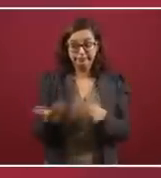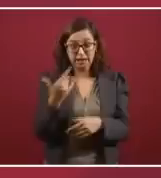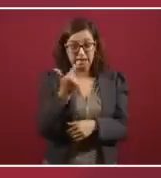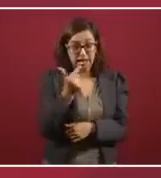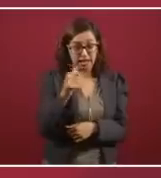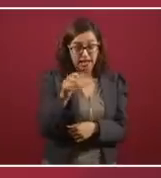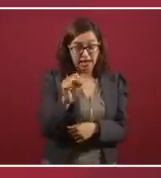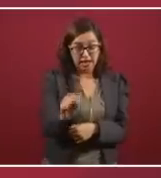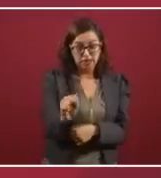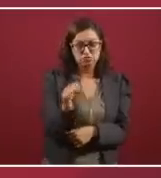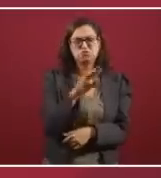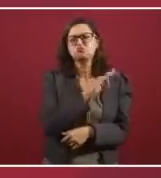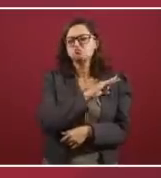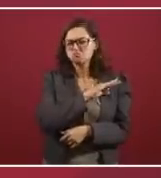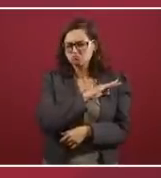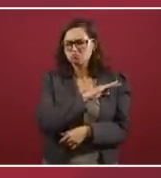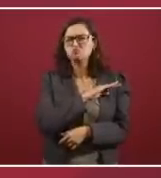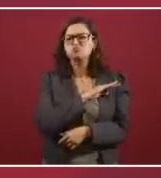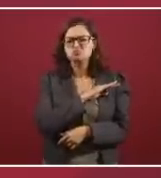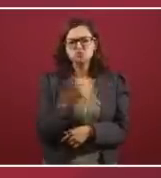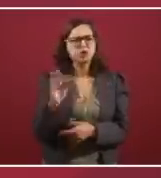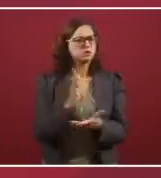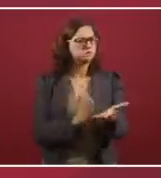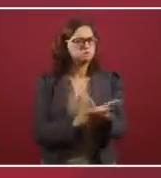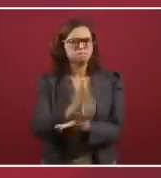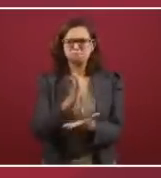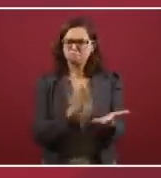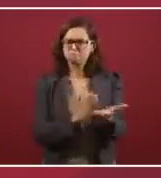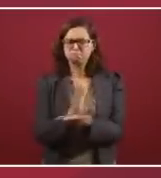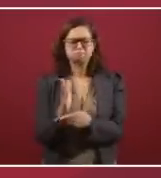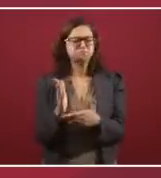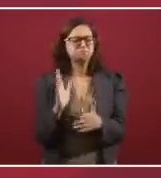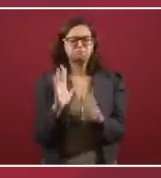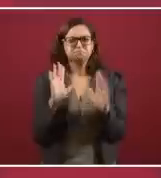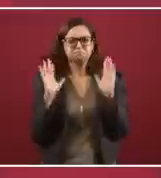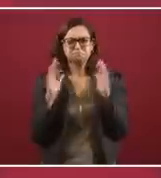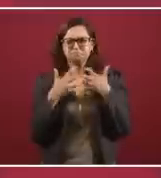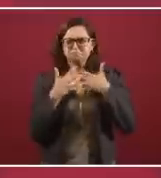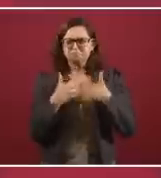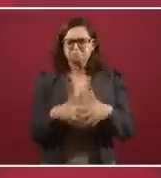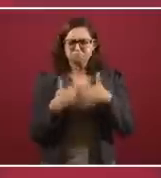entrar en funcionamiento